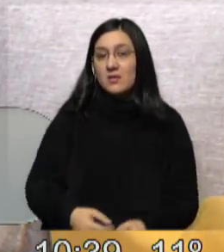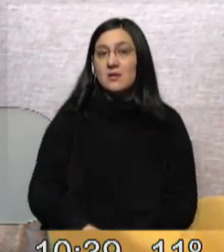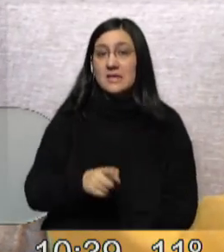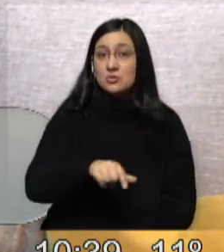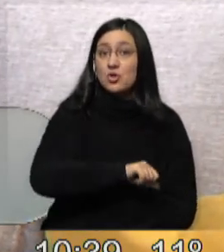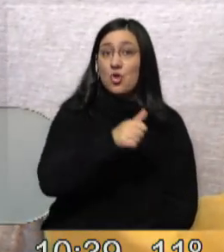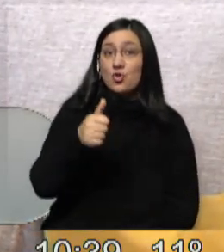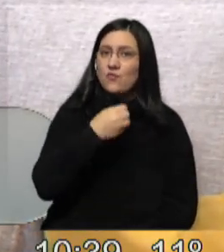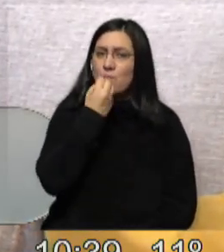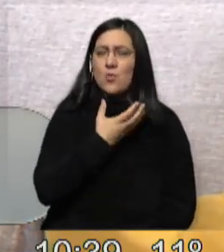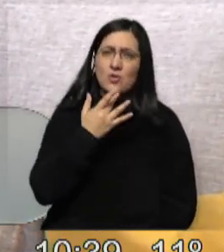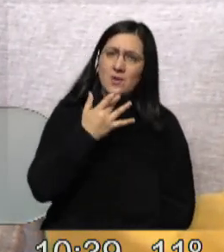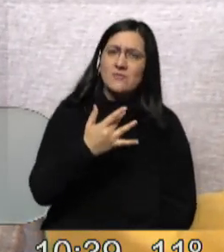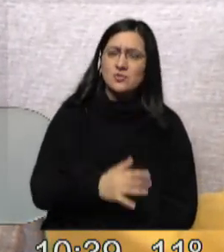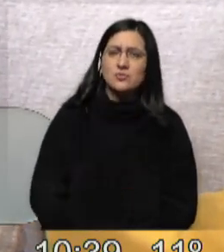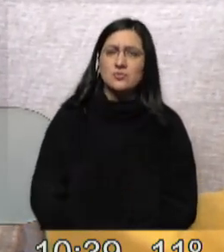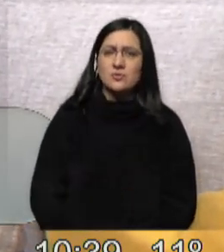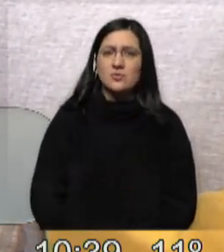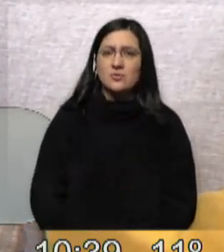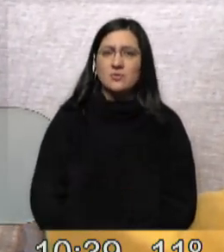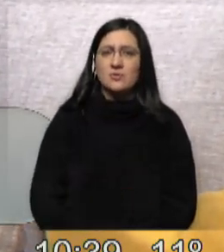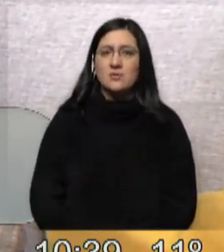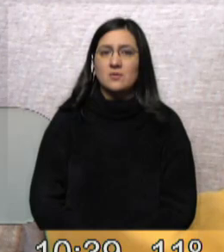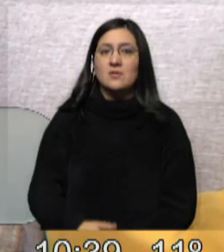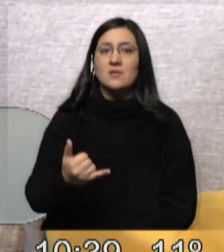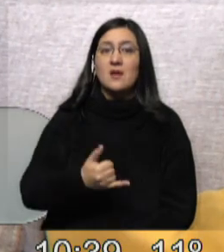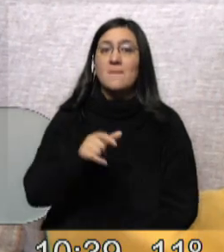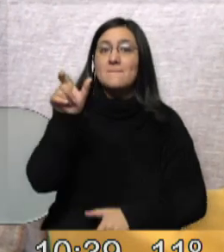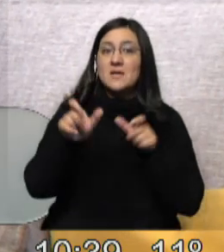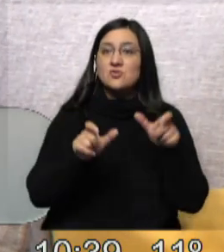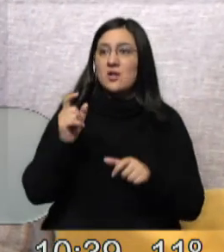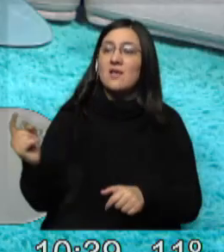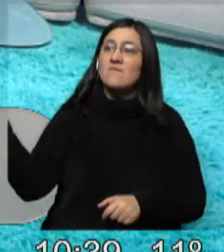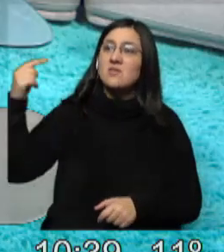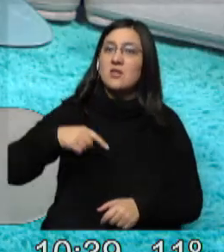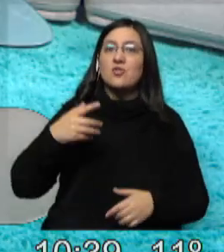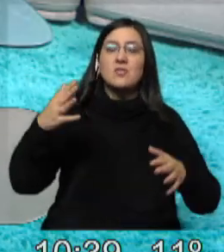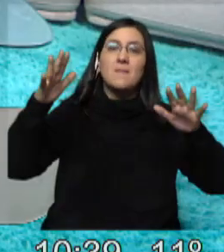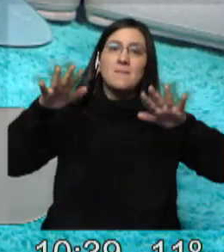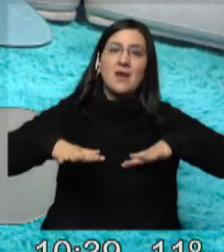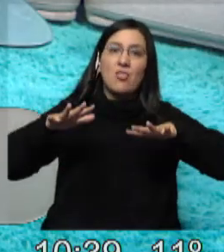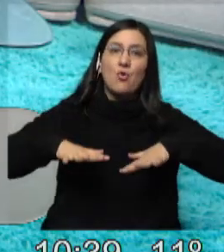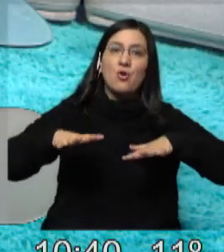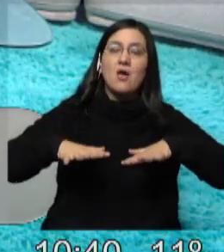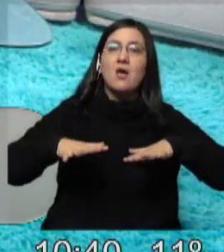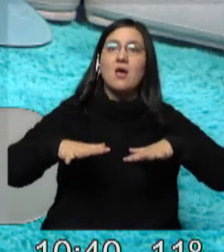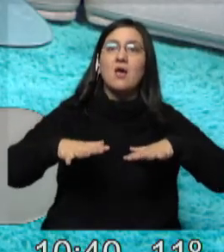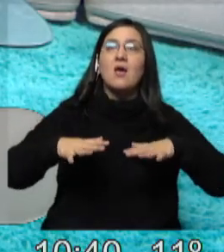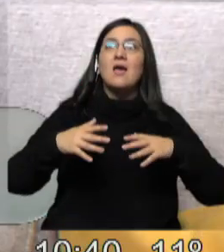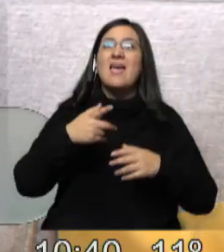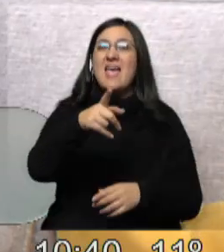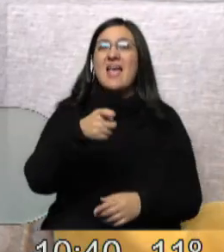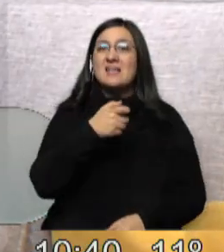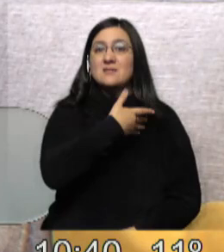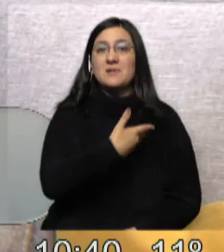logró y fue maravilloso, sinceramente. Tener figuras así que han venido desde Maradona, expresidentes,